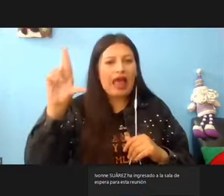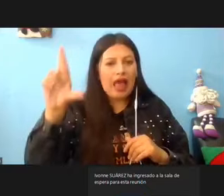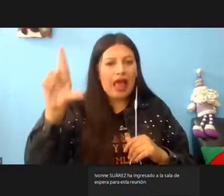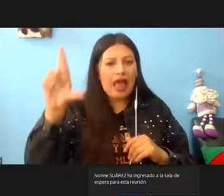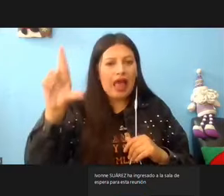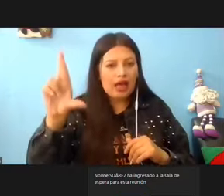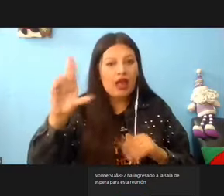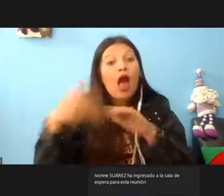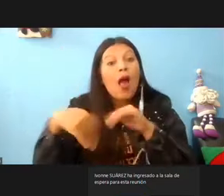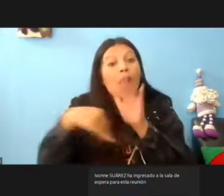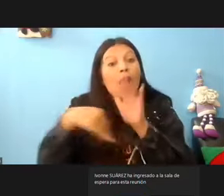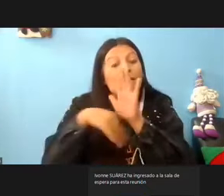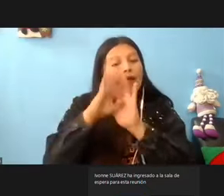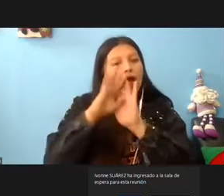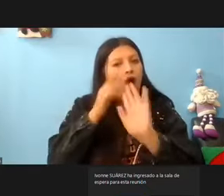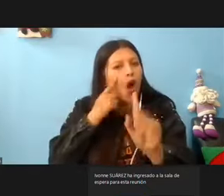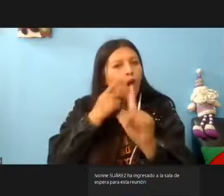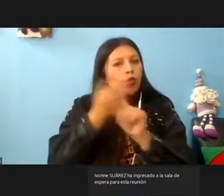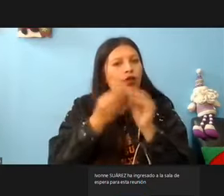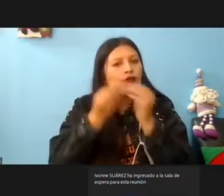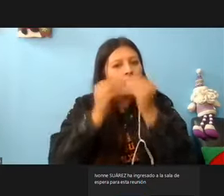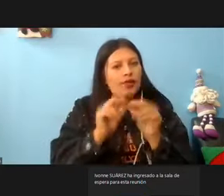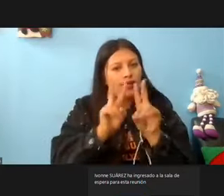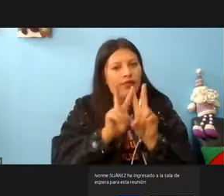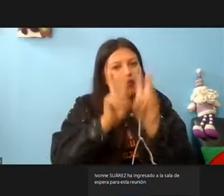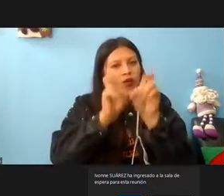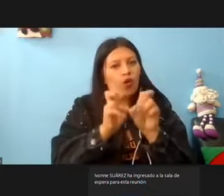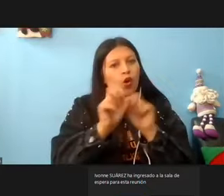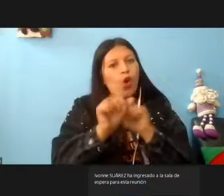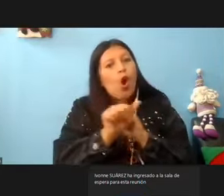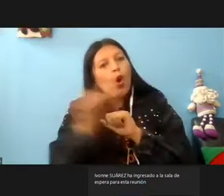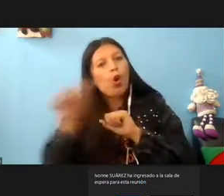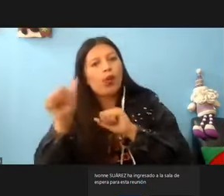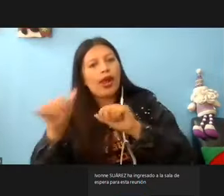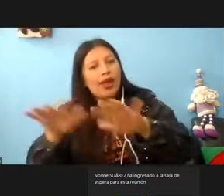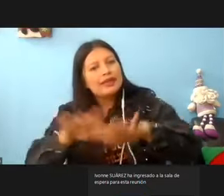más dedicado temáticamente a otro espacio